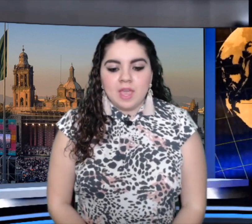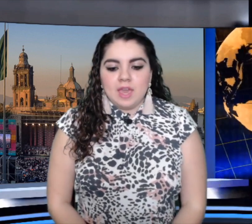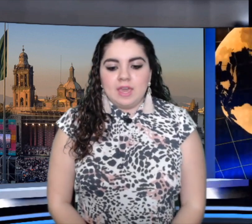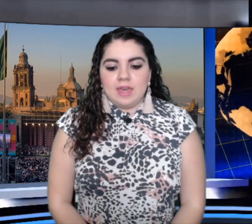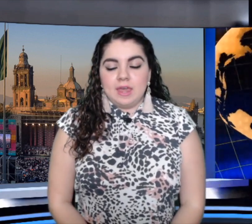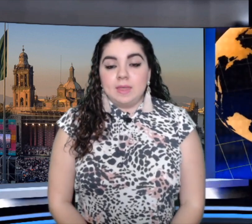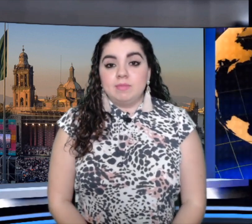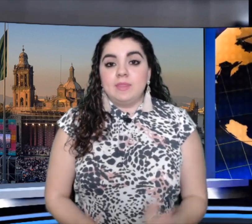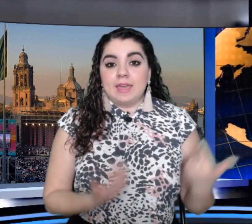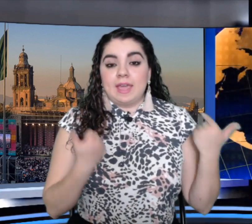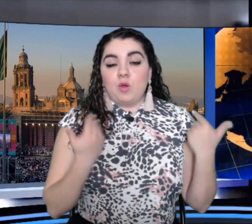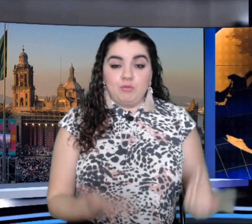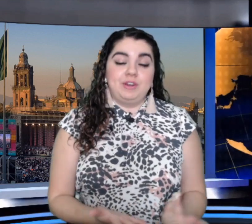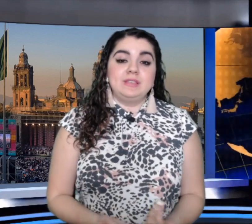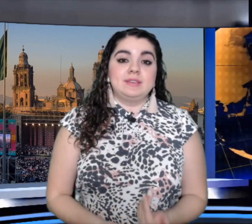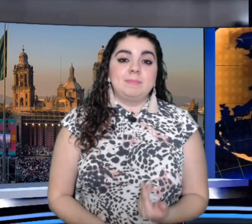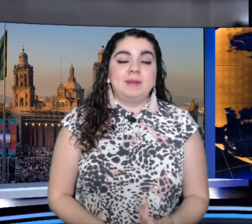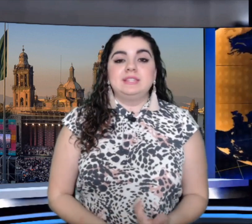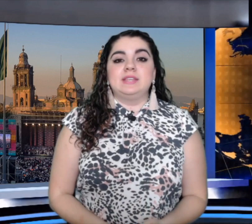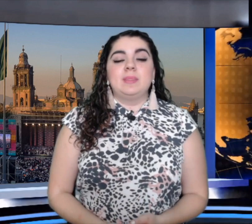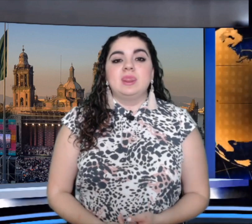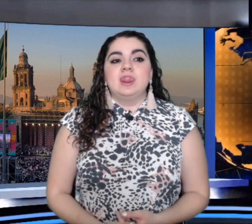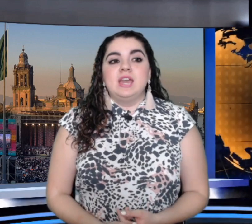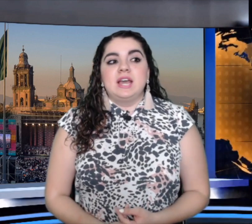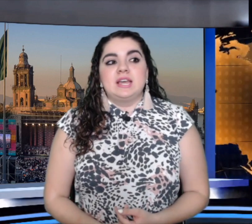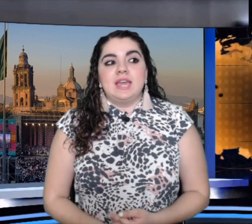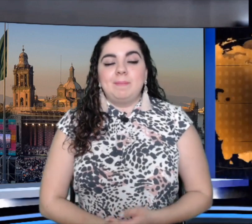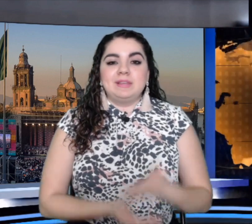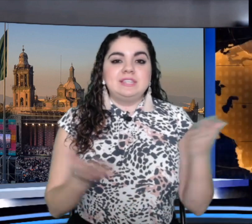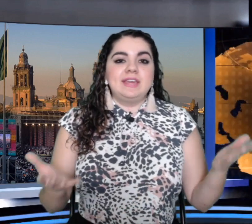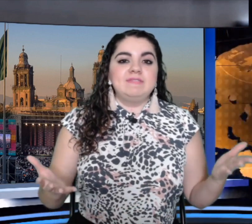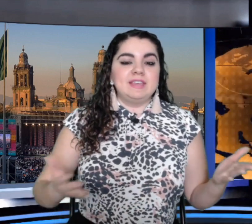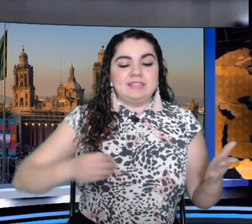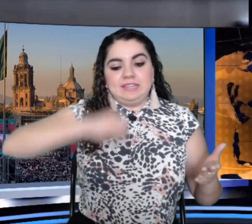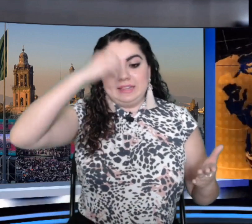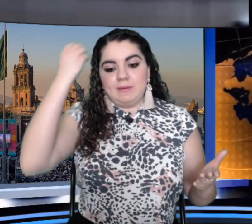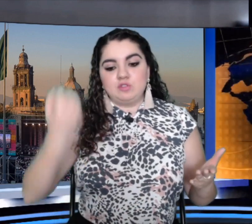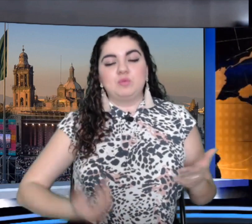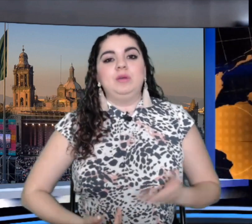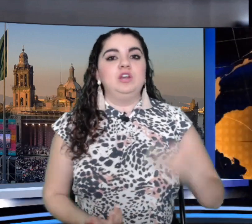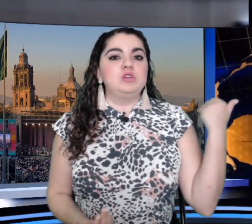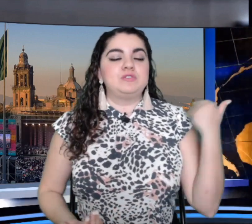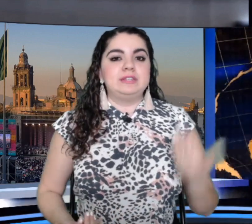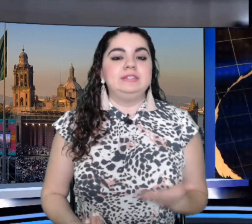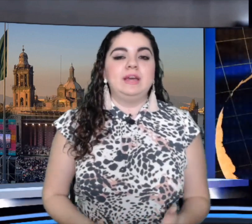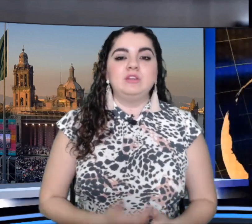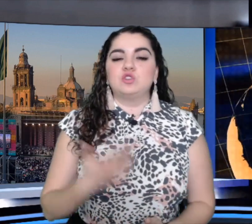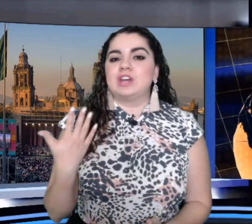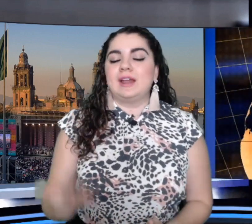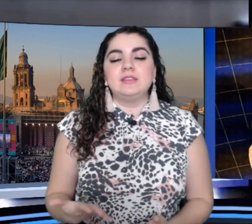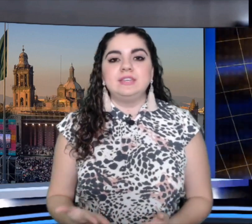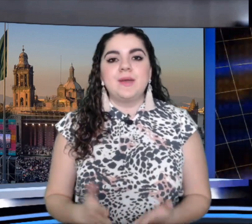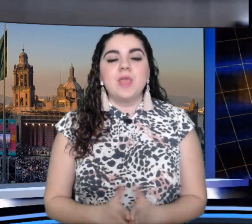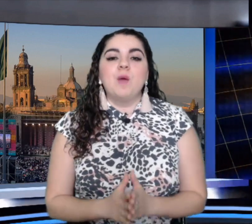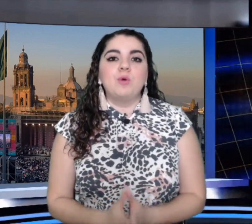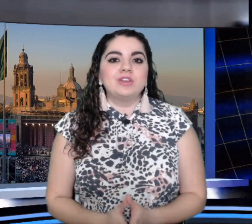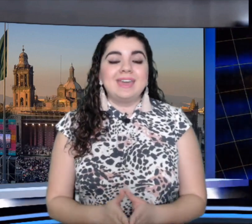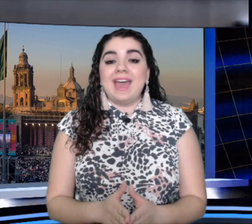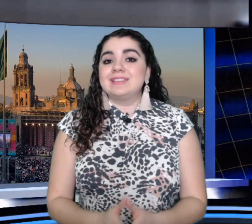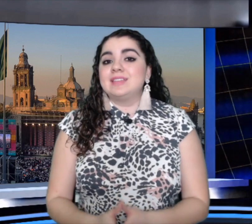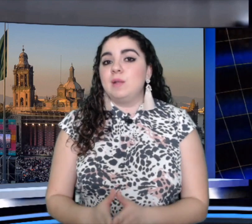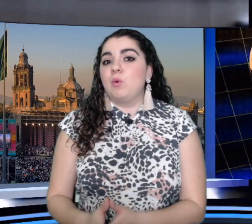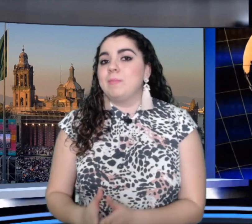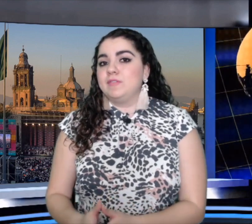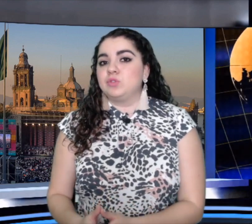platicando de que en conferencia de prensa el presidente se quitaba el sombrero, nos felicitaba y nos agradecía